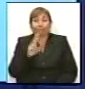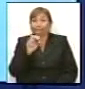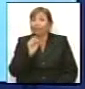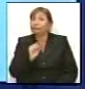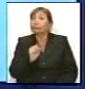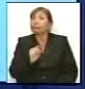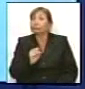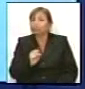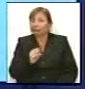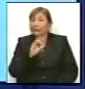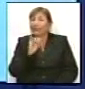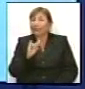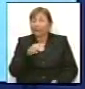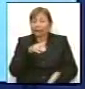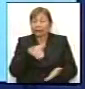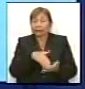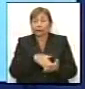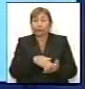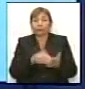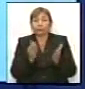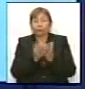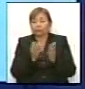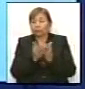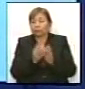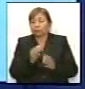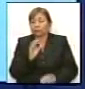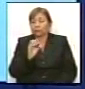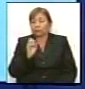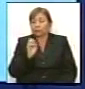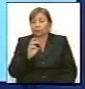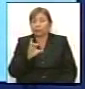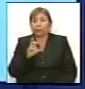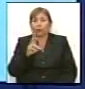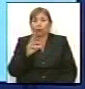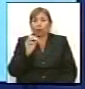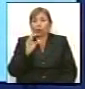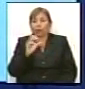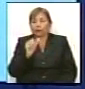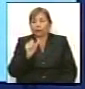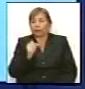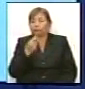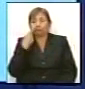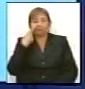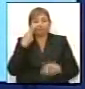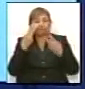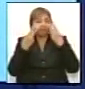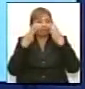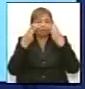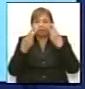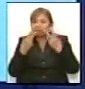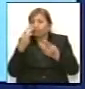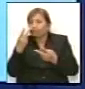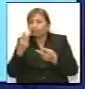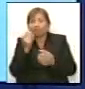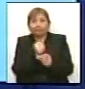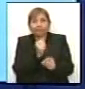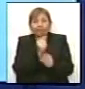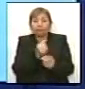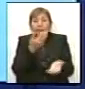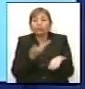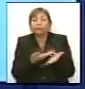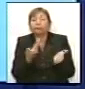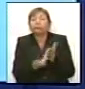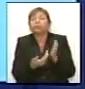Salvador y el Centro de Alto Rendimiento de Surf de Punta Rocas. La visita de trabajo fue para constatar